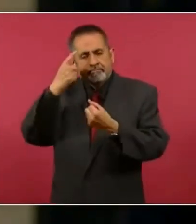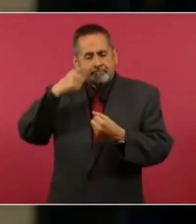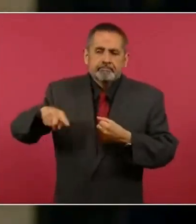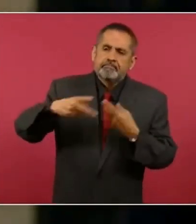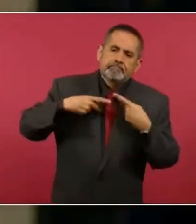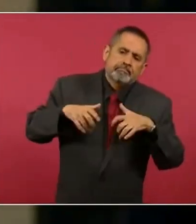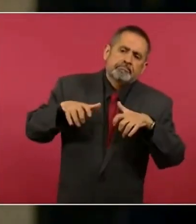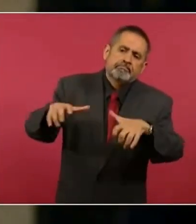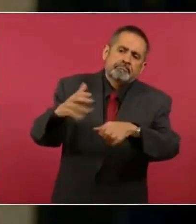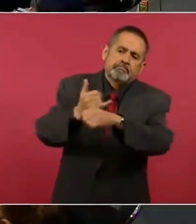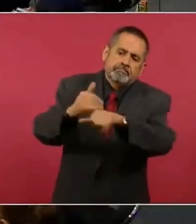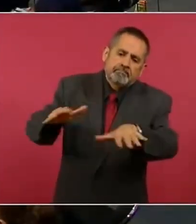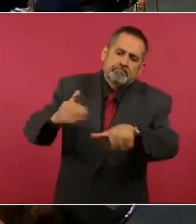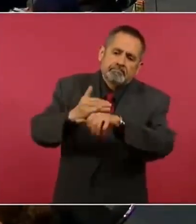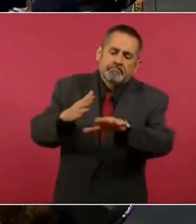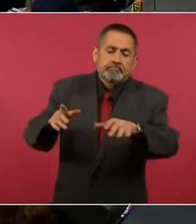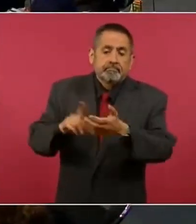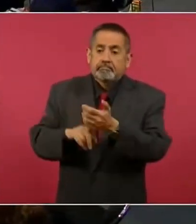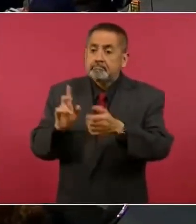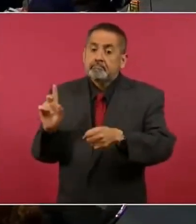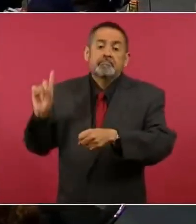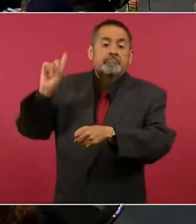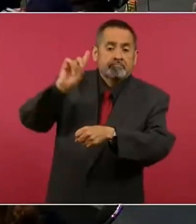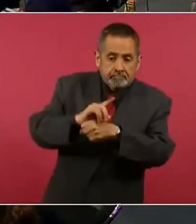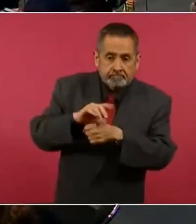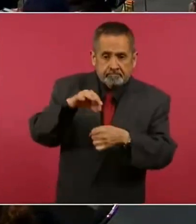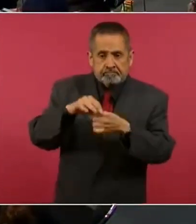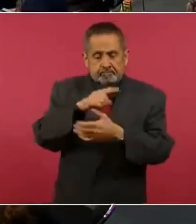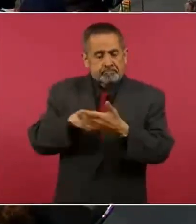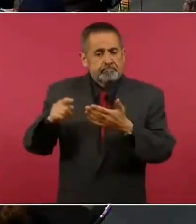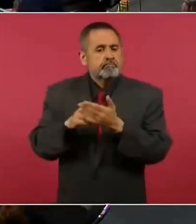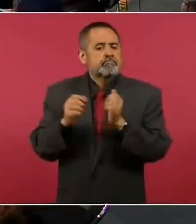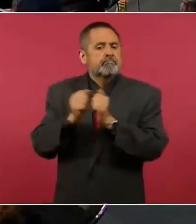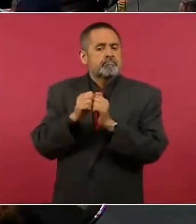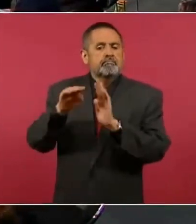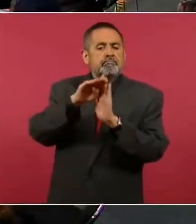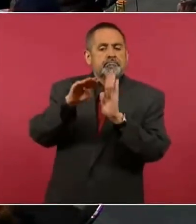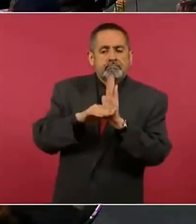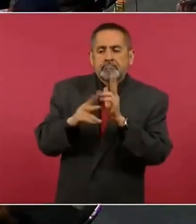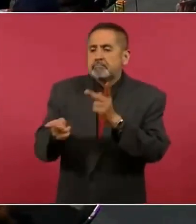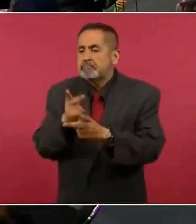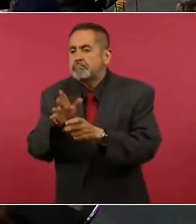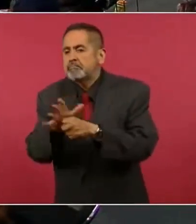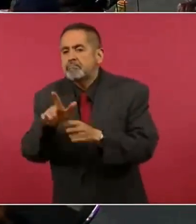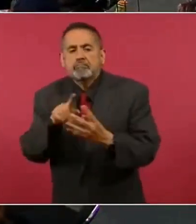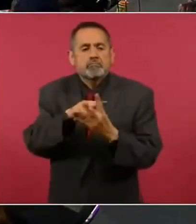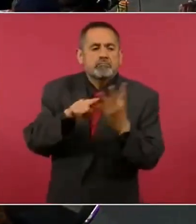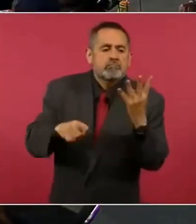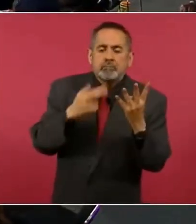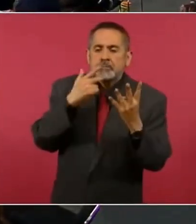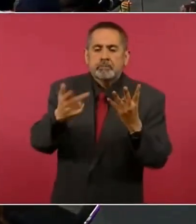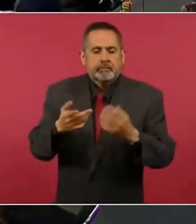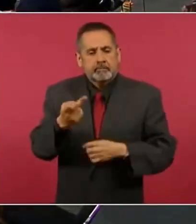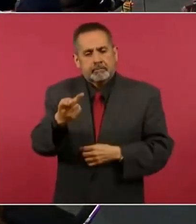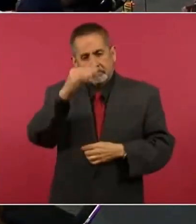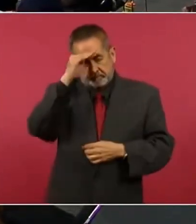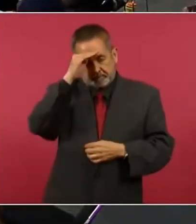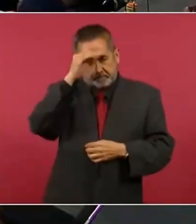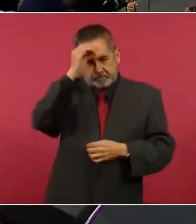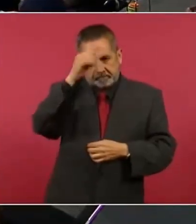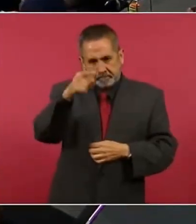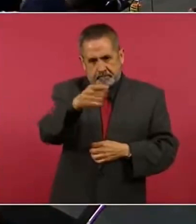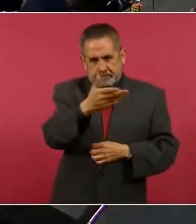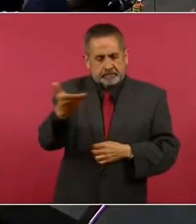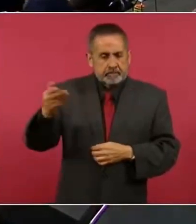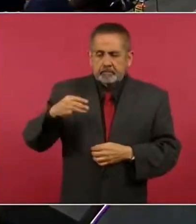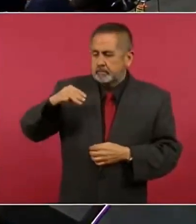pueblos estén informados y cuando llegue el momento dedicar a través de las encuestas. ¿Cuál es su opinión acerca de